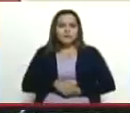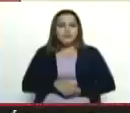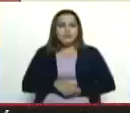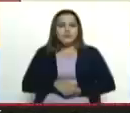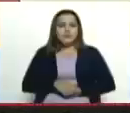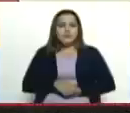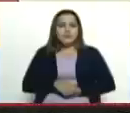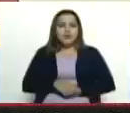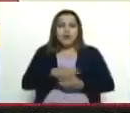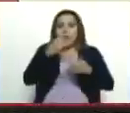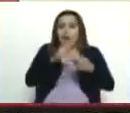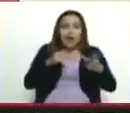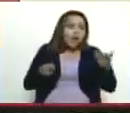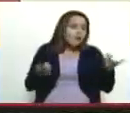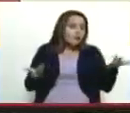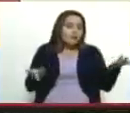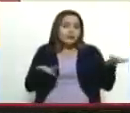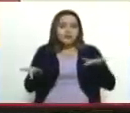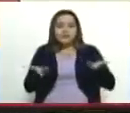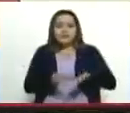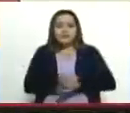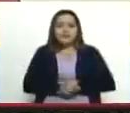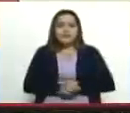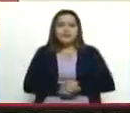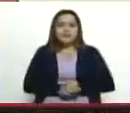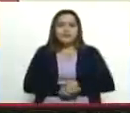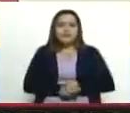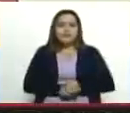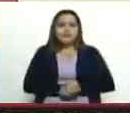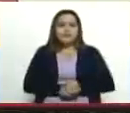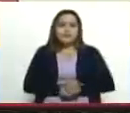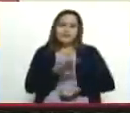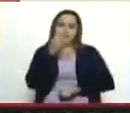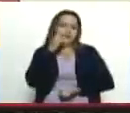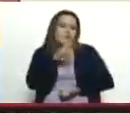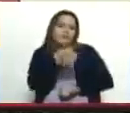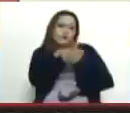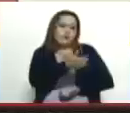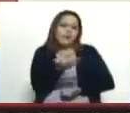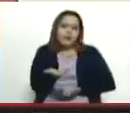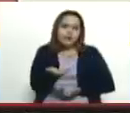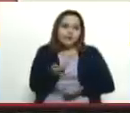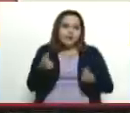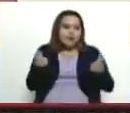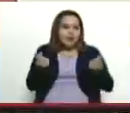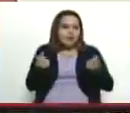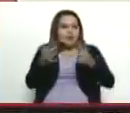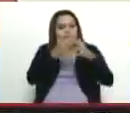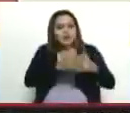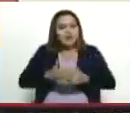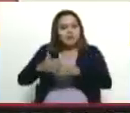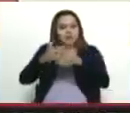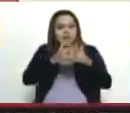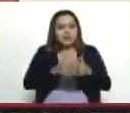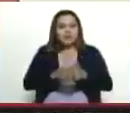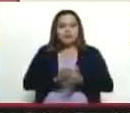Las cosas no, ¿cómo se llama? No se ven bien para la economía de los Estados Unidos.